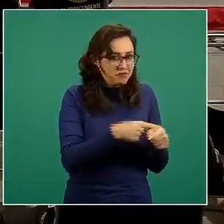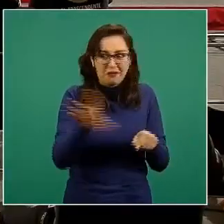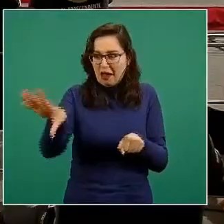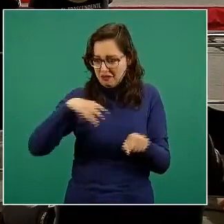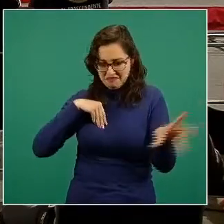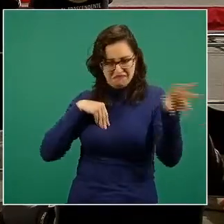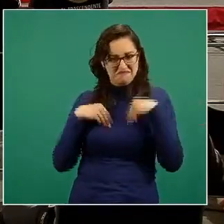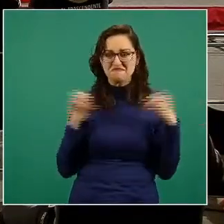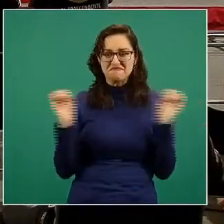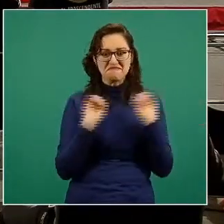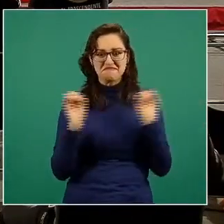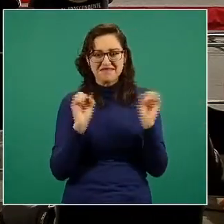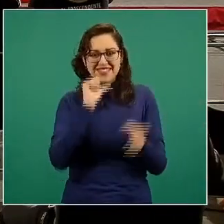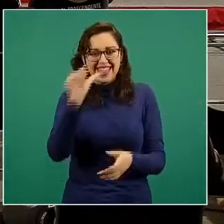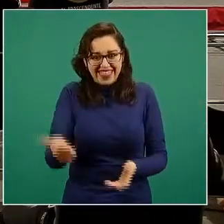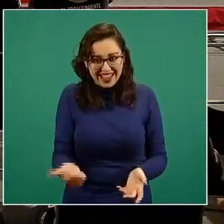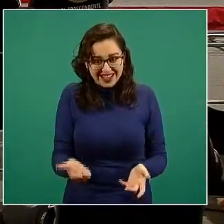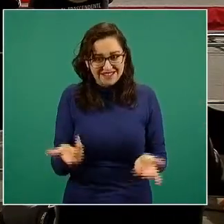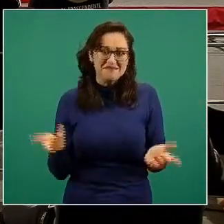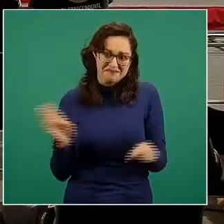conviene que los demás estén bien.